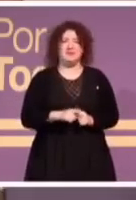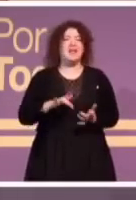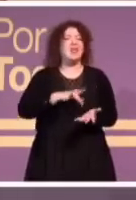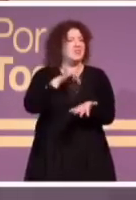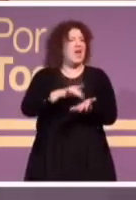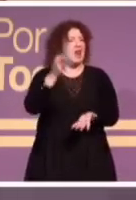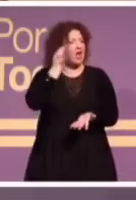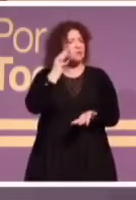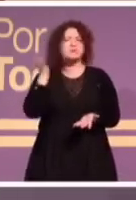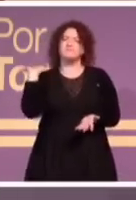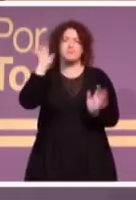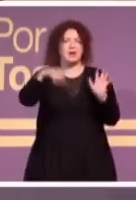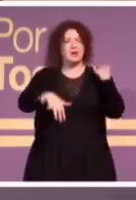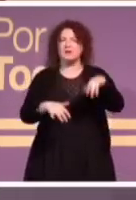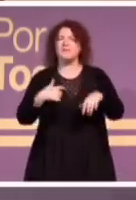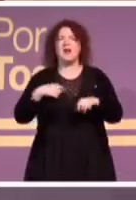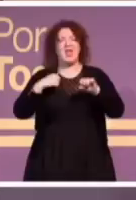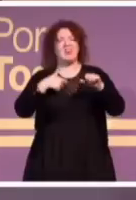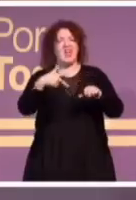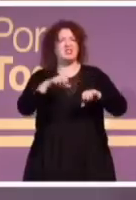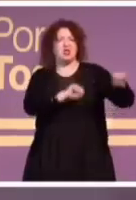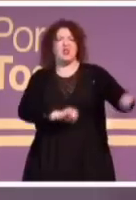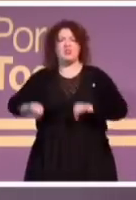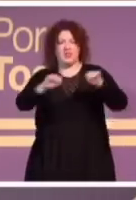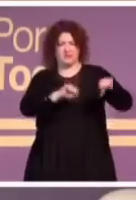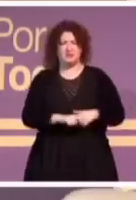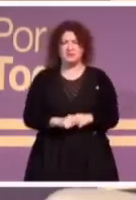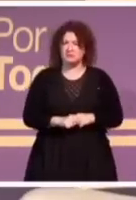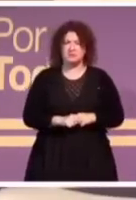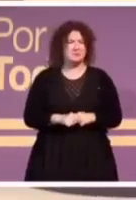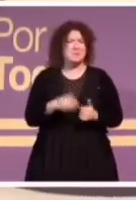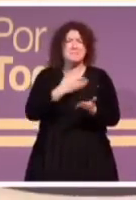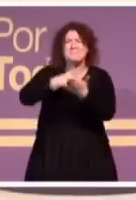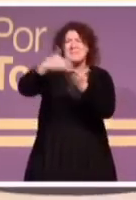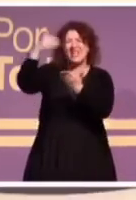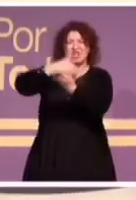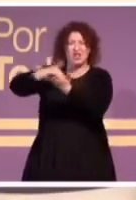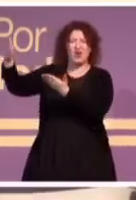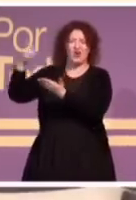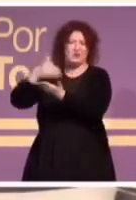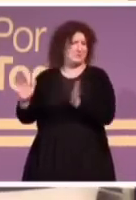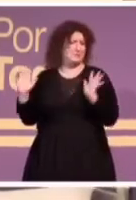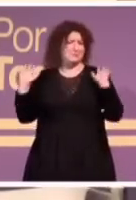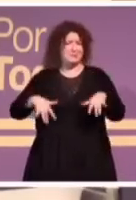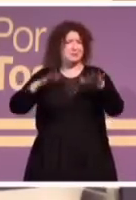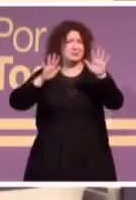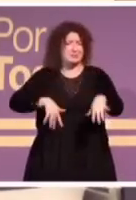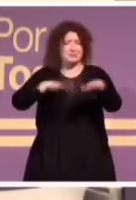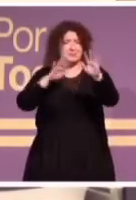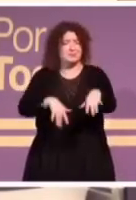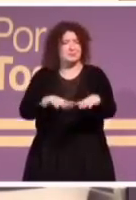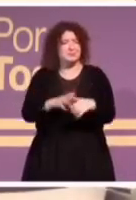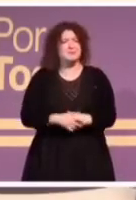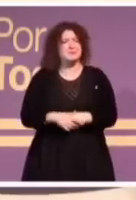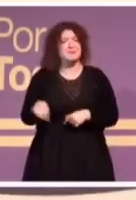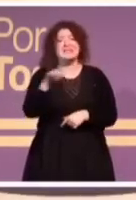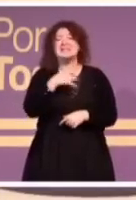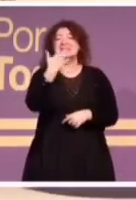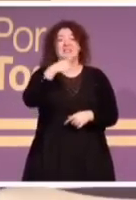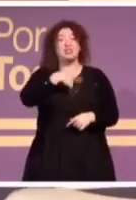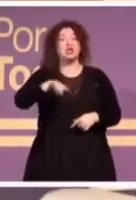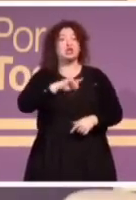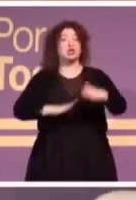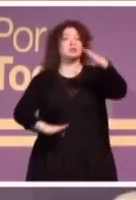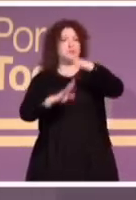mujeres salíamos a defender nuestros derechos. Salimos millones de mujeres a la calle con un lema: si nosotras